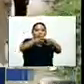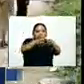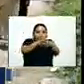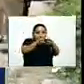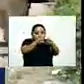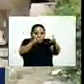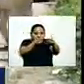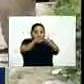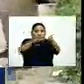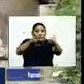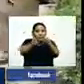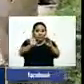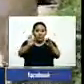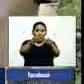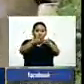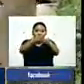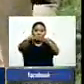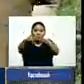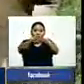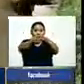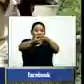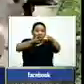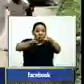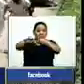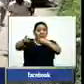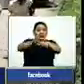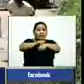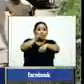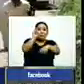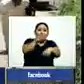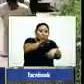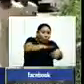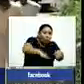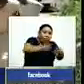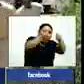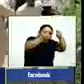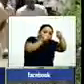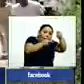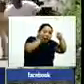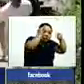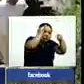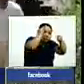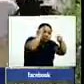tienen los pandilleros al estar recluidos mucho tiempo en una sola prisión.